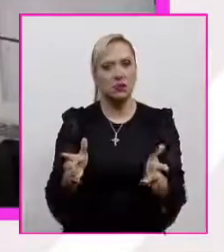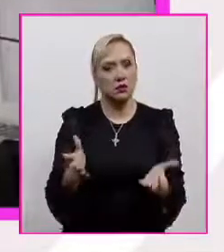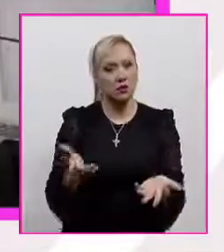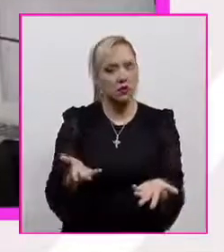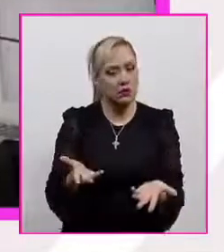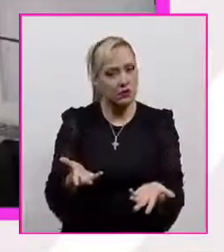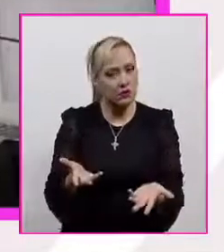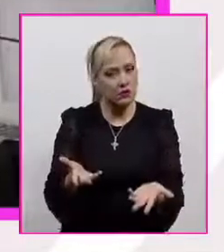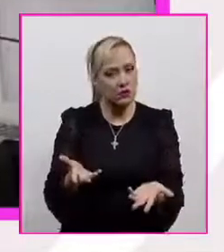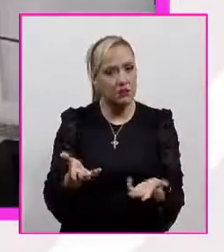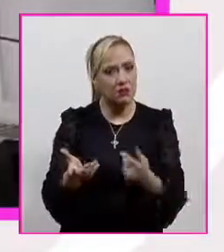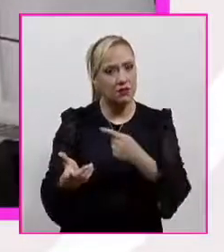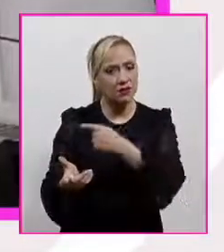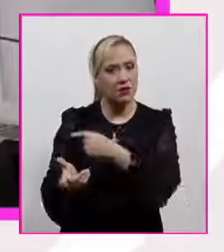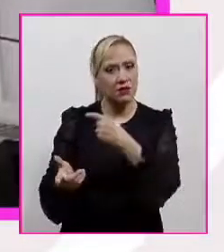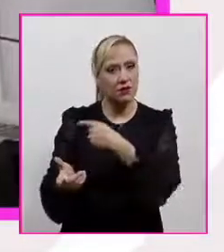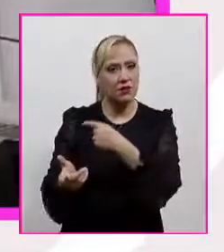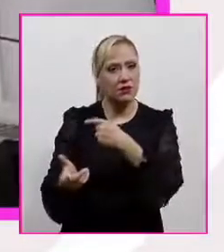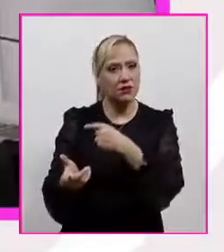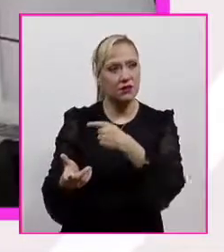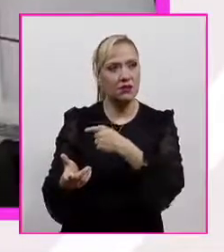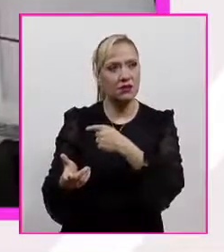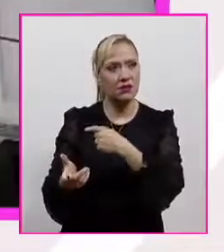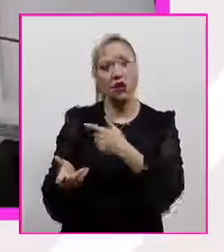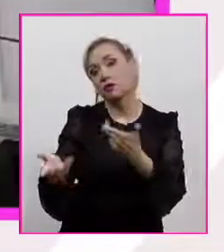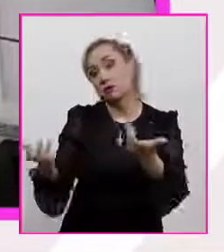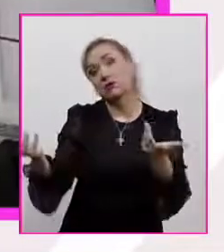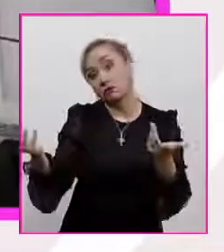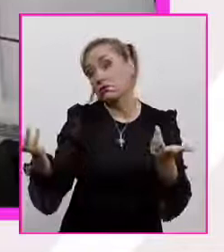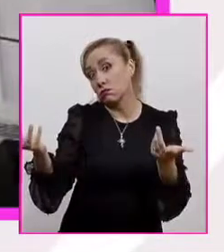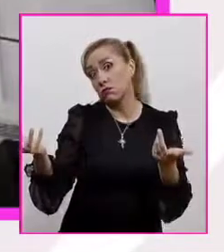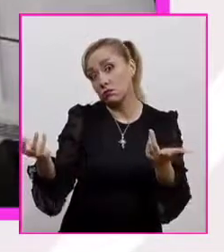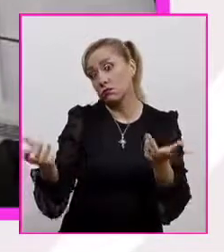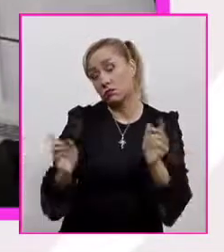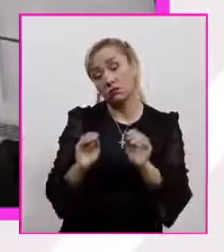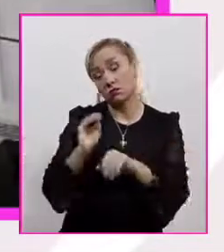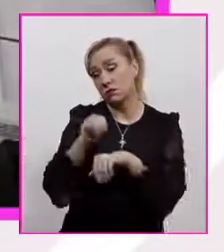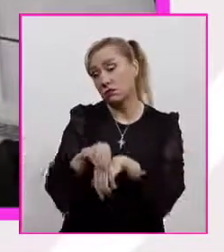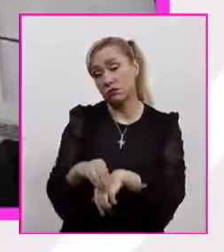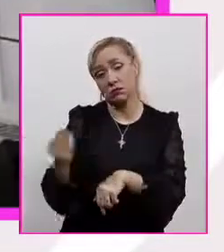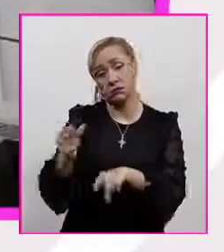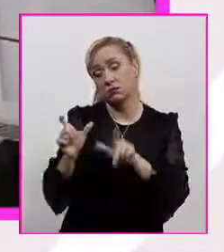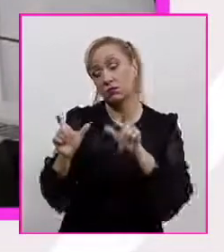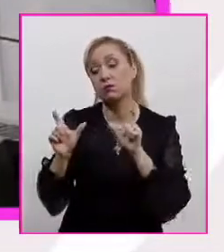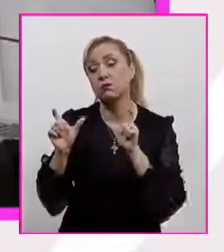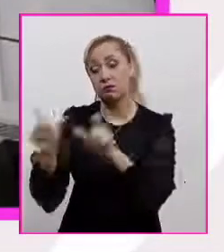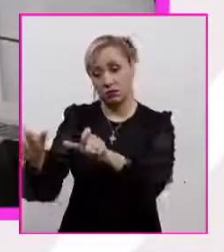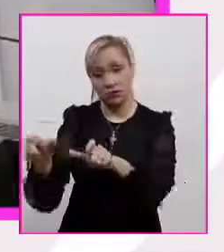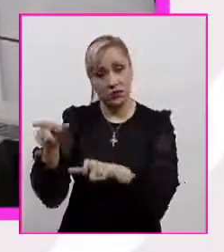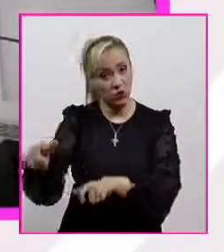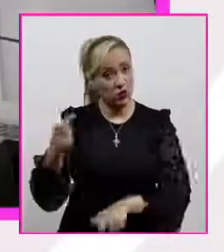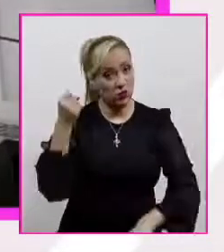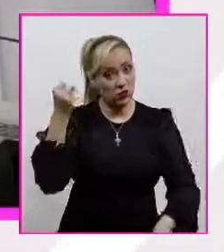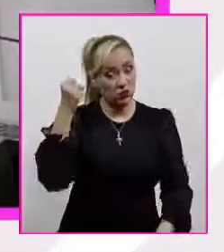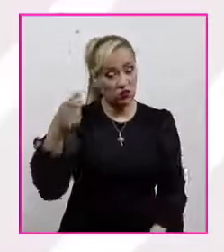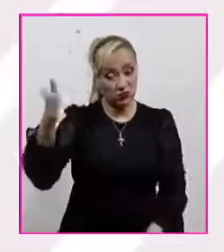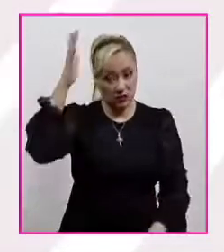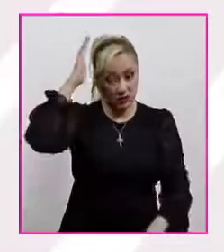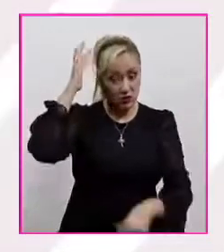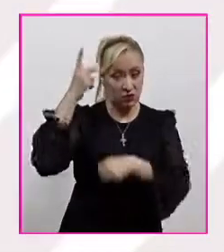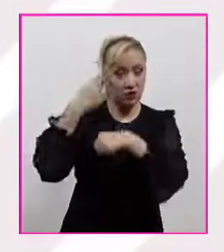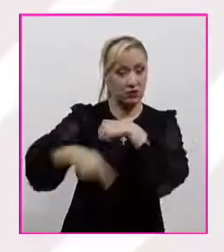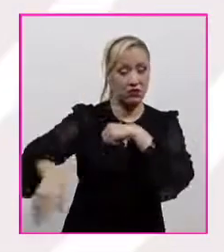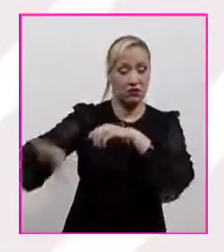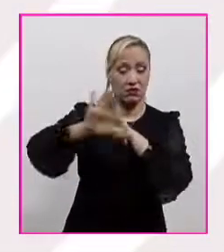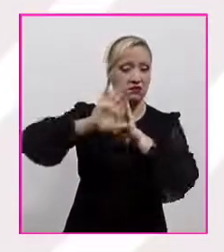decir que por alguna razón se está utilizando y se está teniendo una presencia mayor respecto del tema migratorio, de la